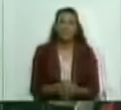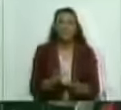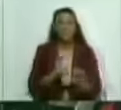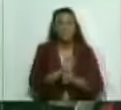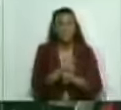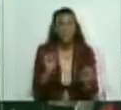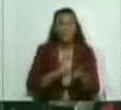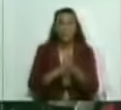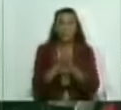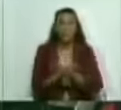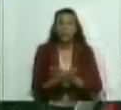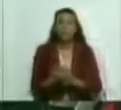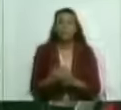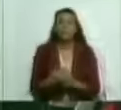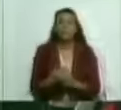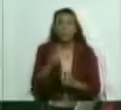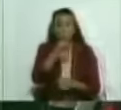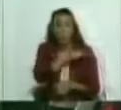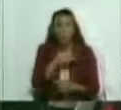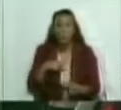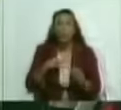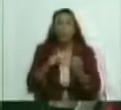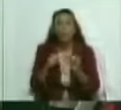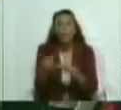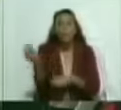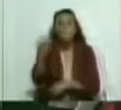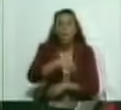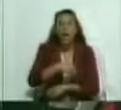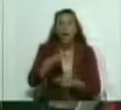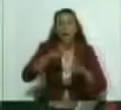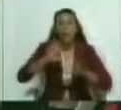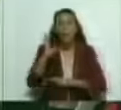De postulaciones en nuestro país. Nosotros vamos a continuar en